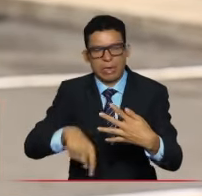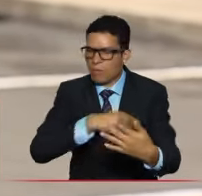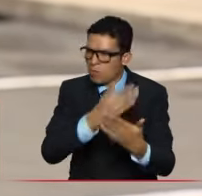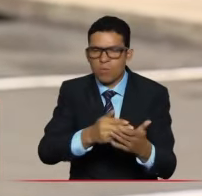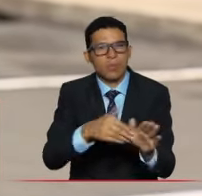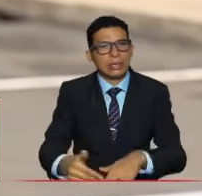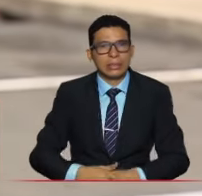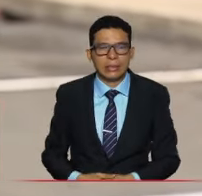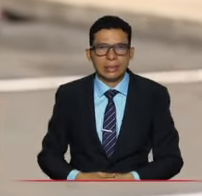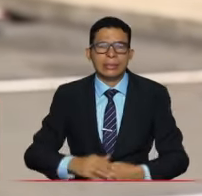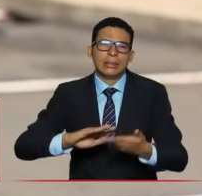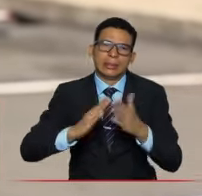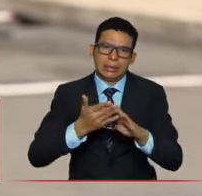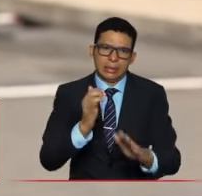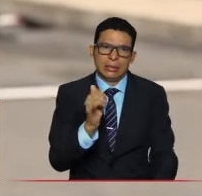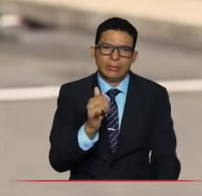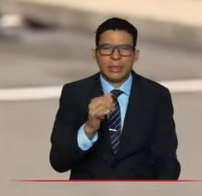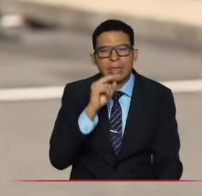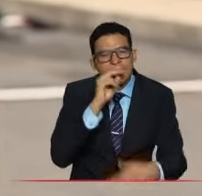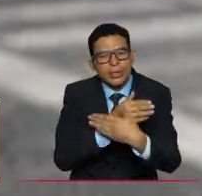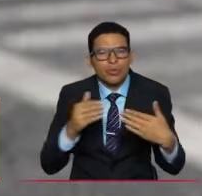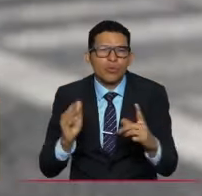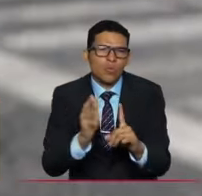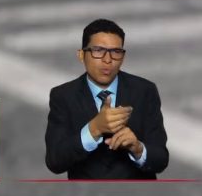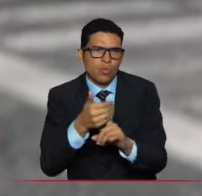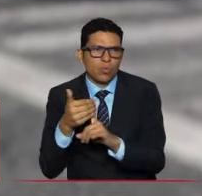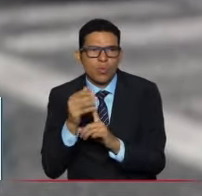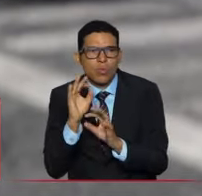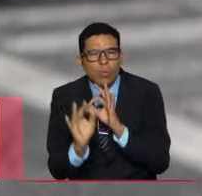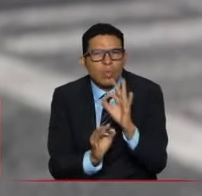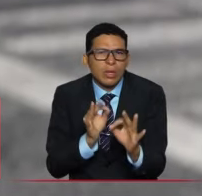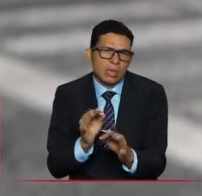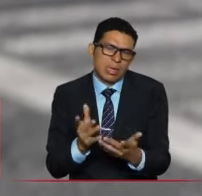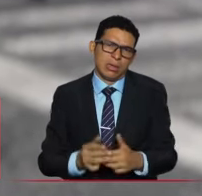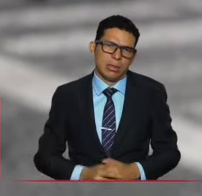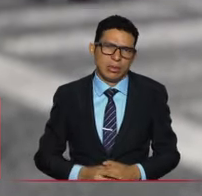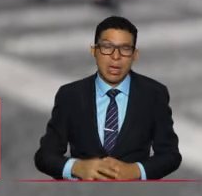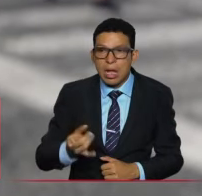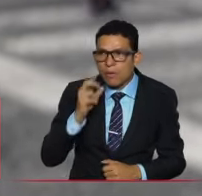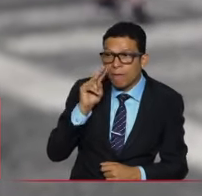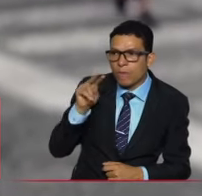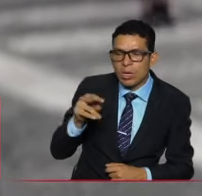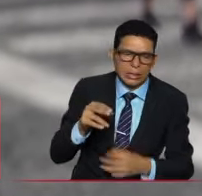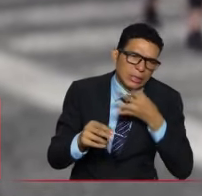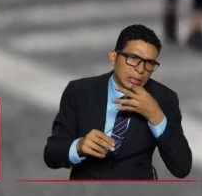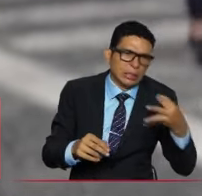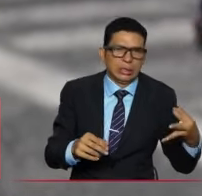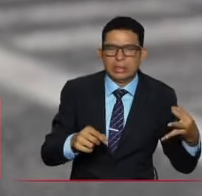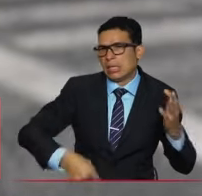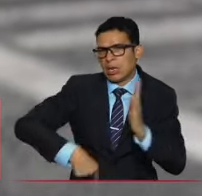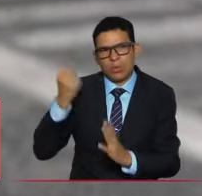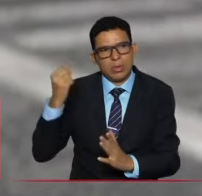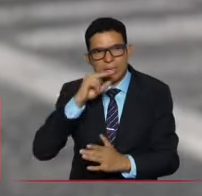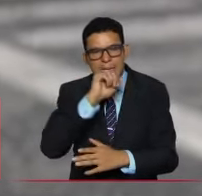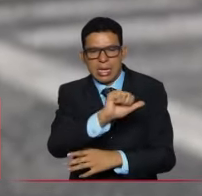jamundeña que por favor ayúdenos a proteger a los niños, ayúdenos a informar cualquier hecho de vulneración de derechos de nuestros